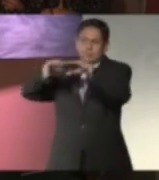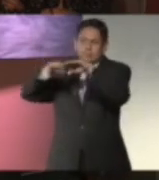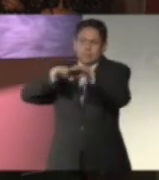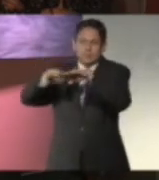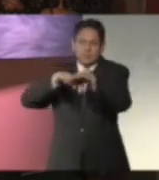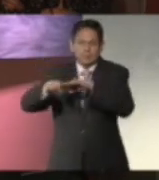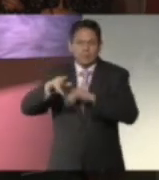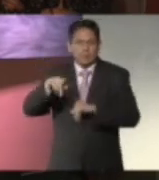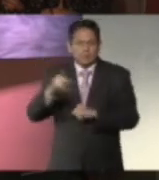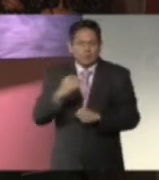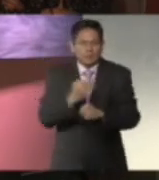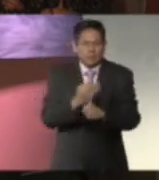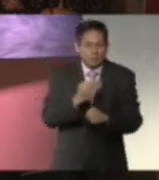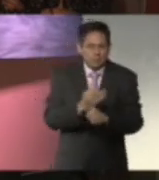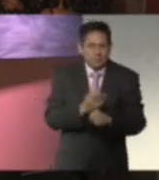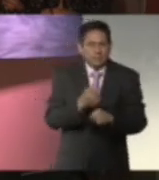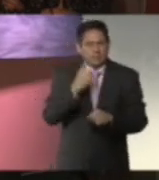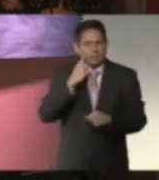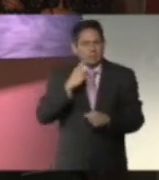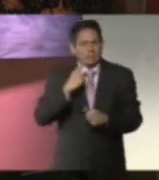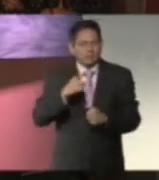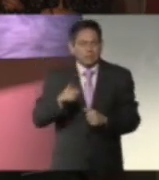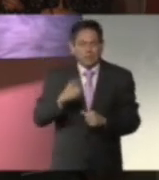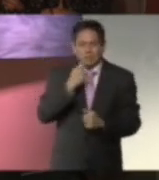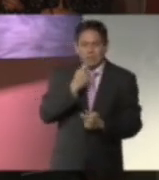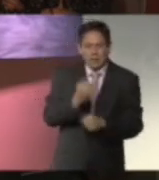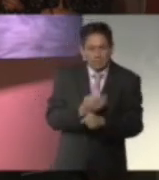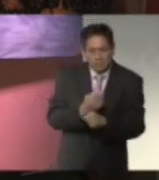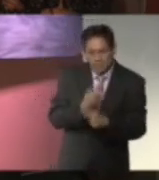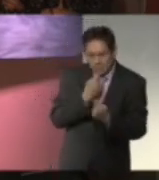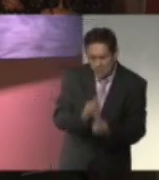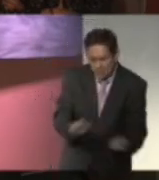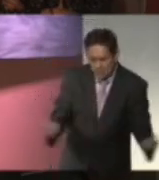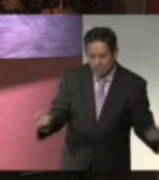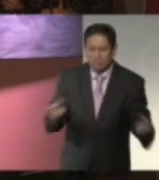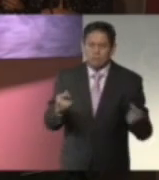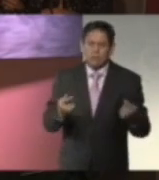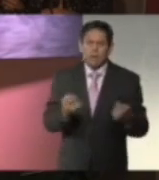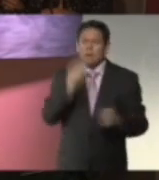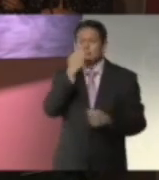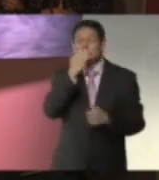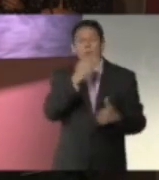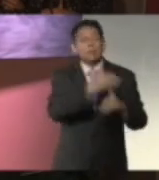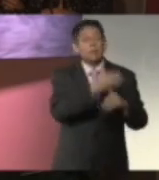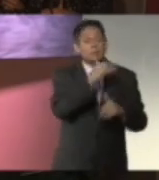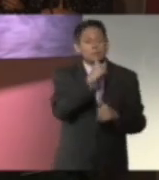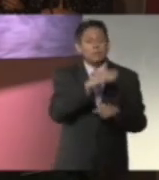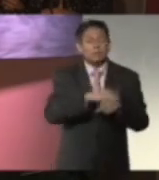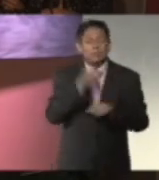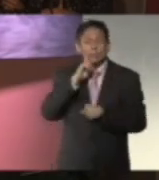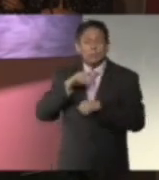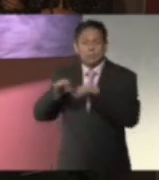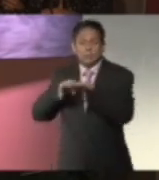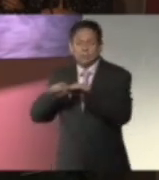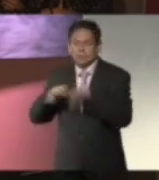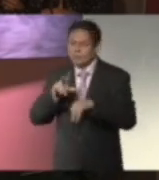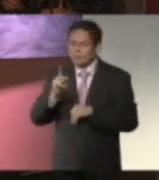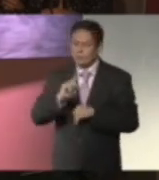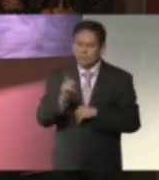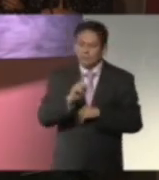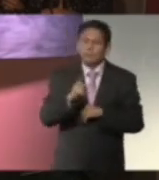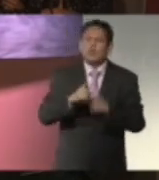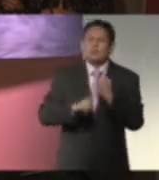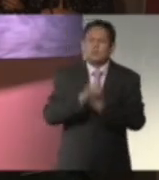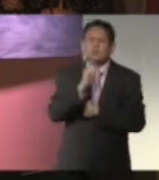Porque los niños ya no van a la escuela porque las mujeres trabajan, no. Los niños y todos los problemas se agudizan en la familia porque